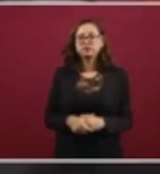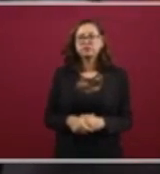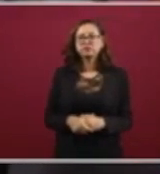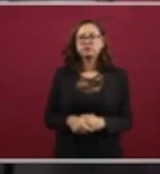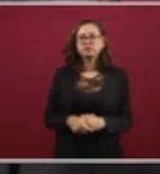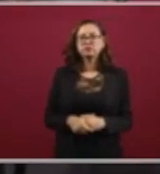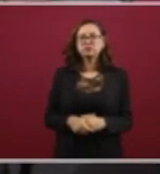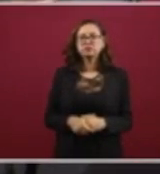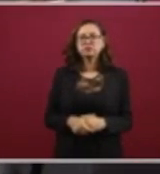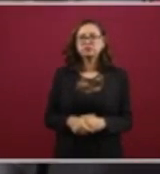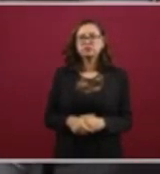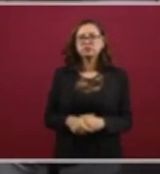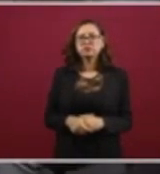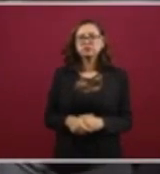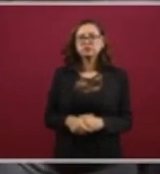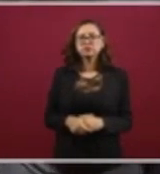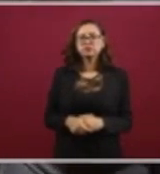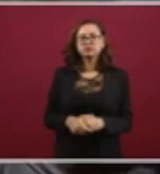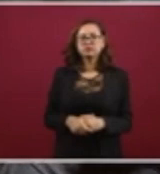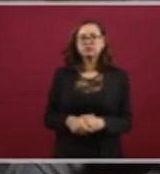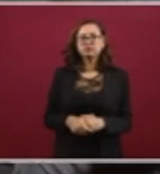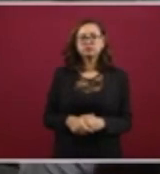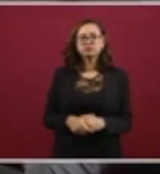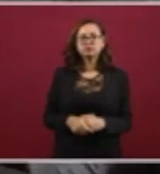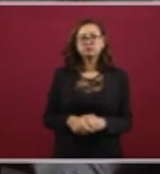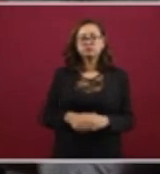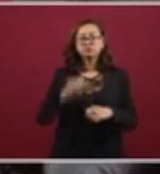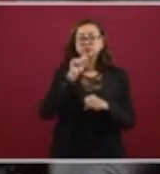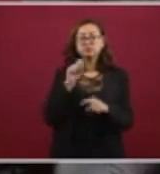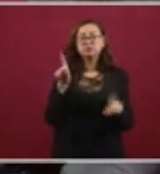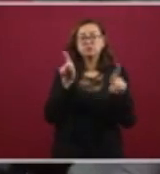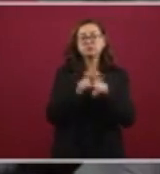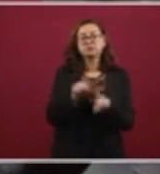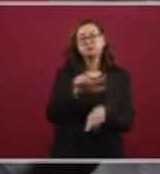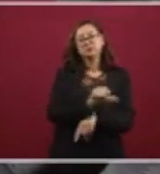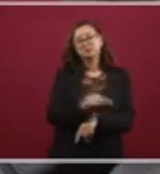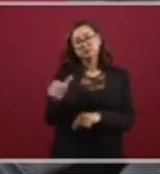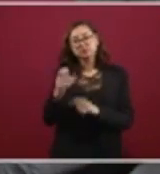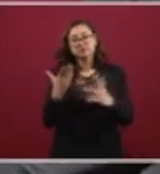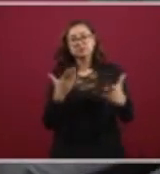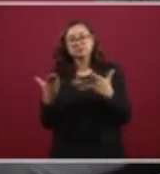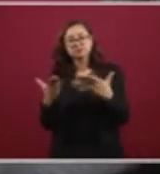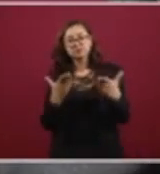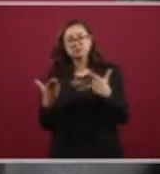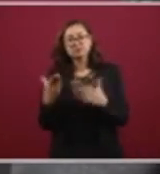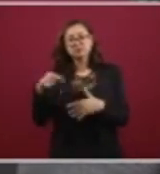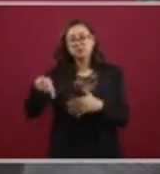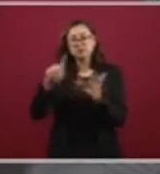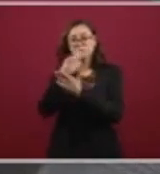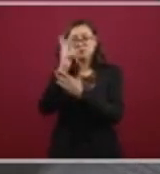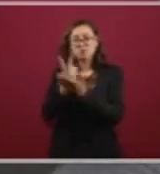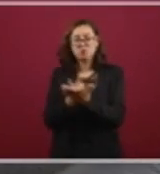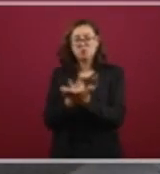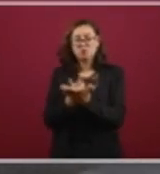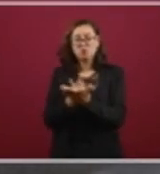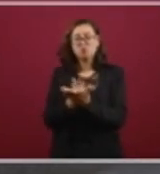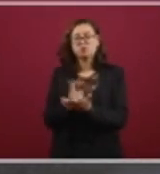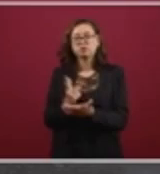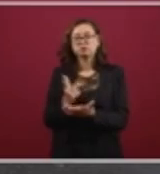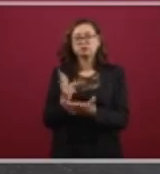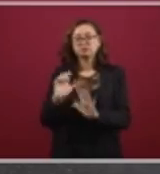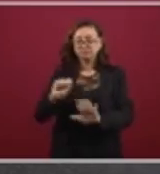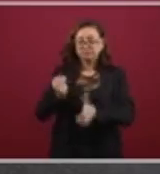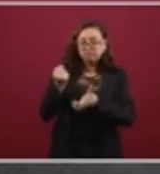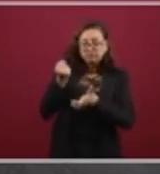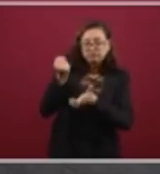Para tener también otro parámetro, este programa significa una